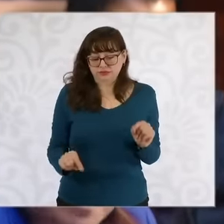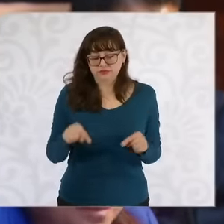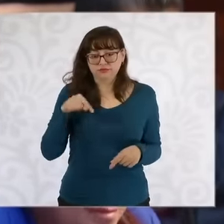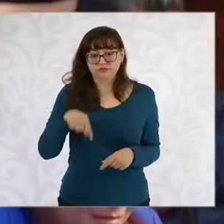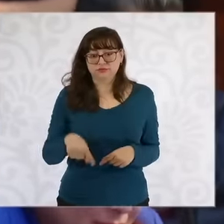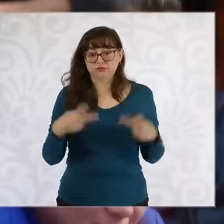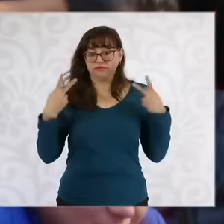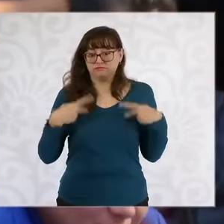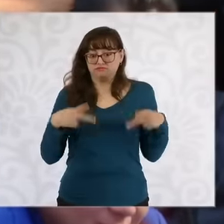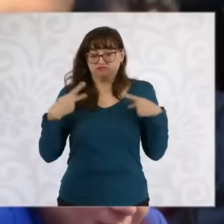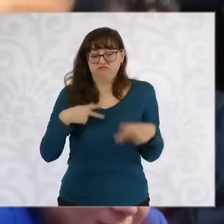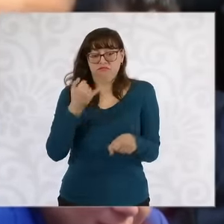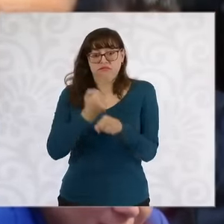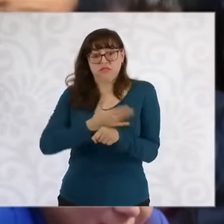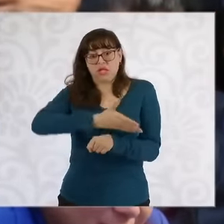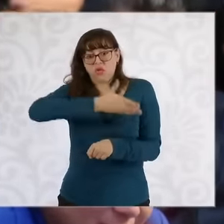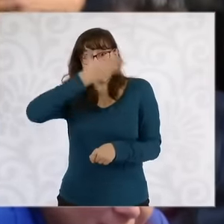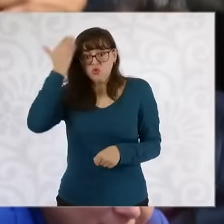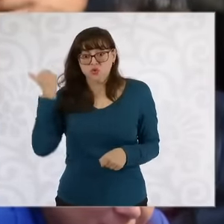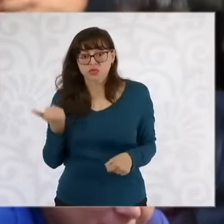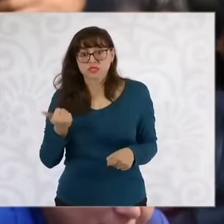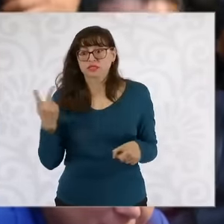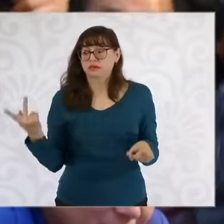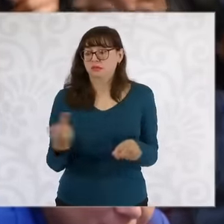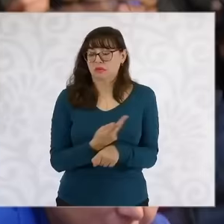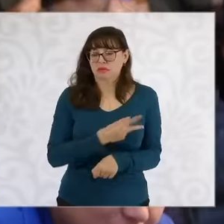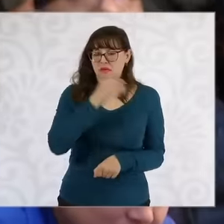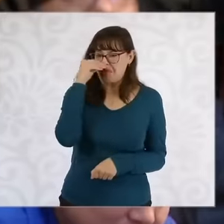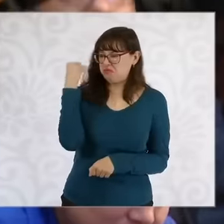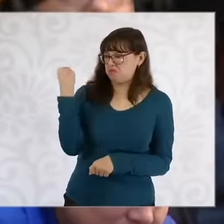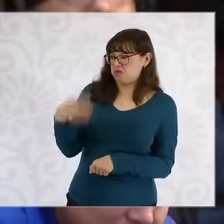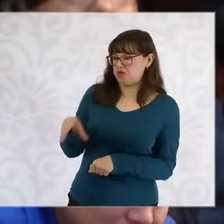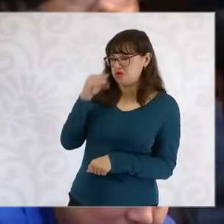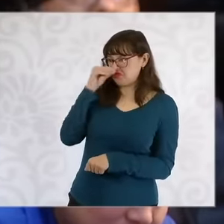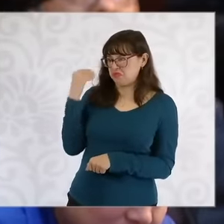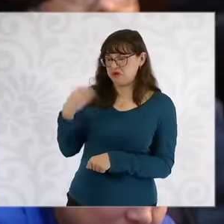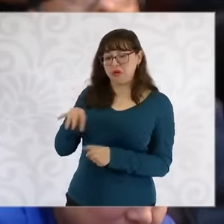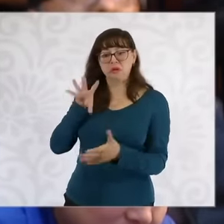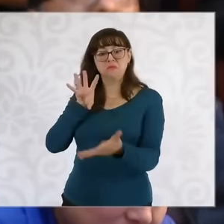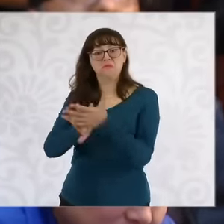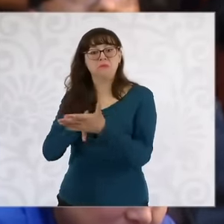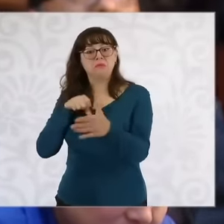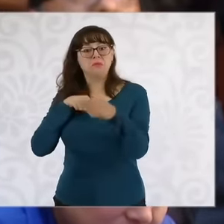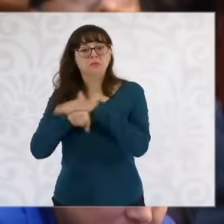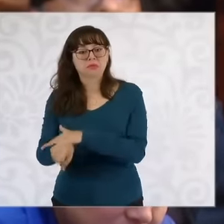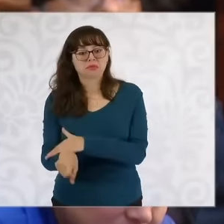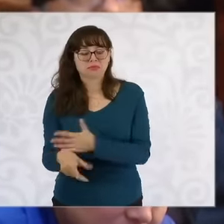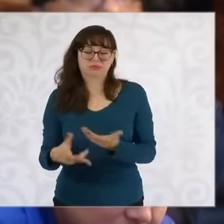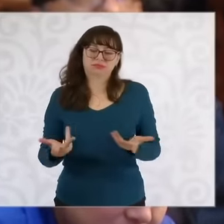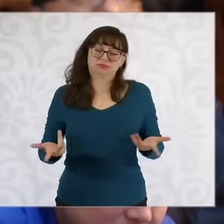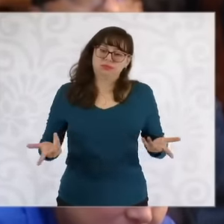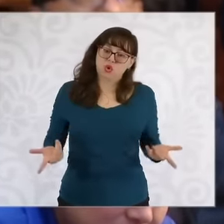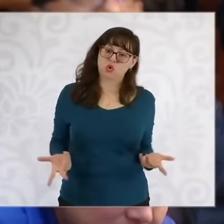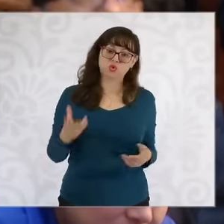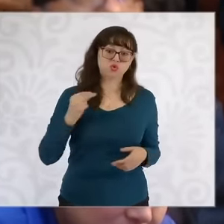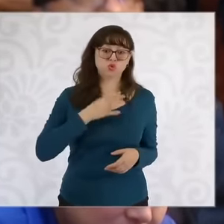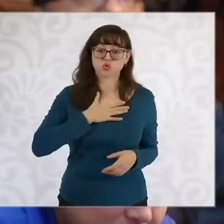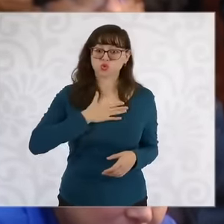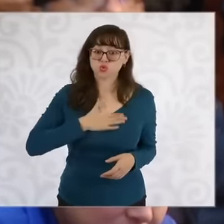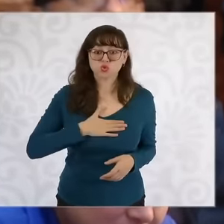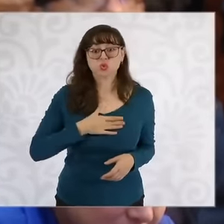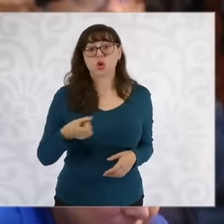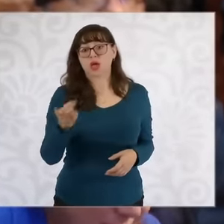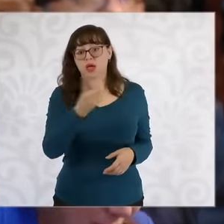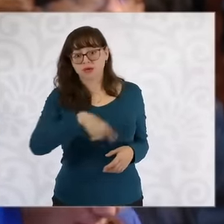gente inocente, que en muchos penales compurga apenas injustamente por hechos que no